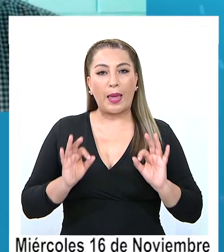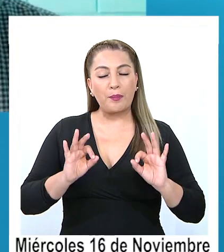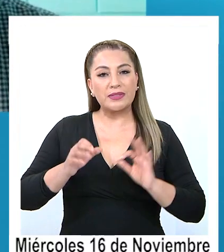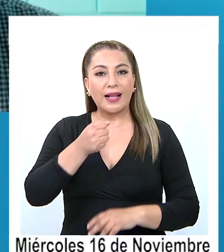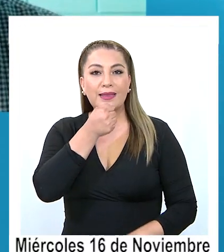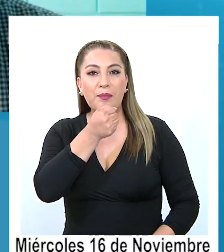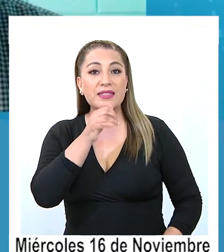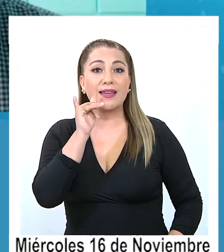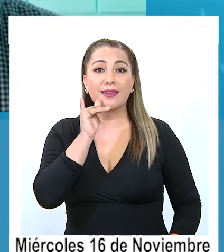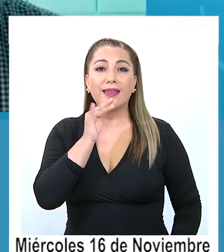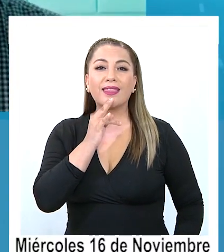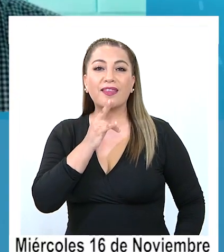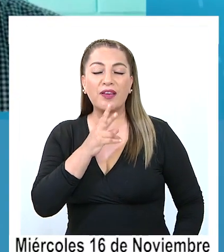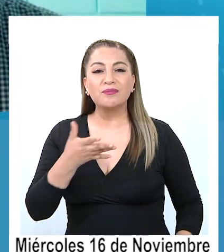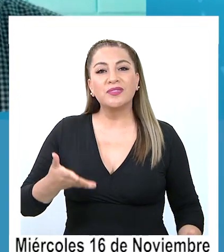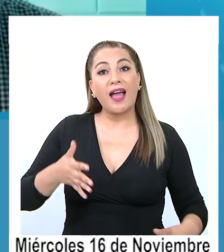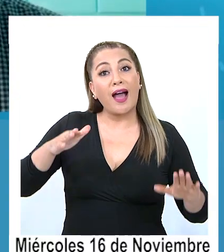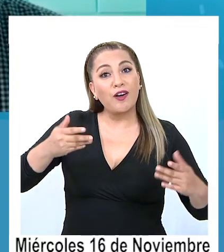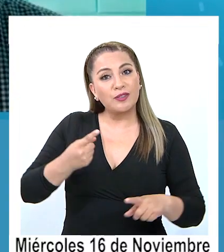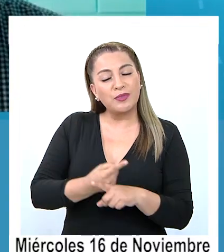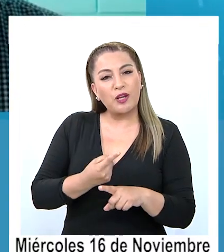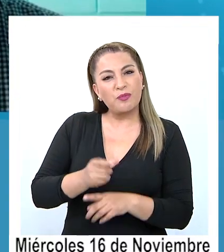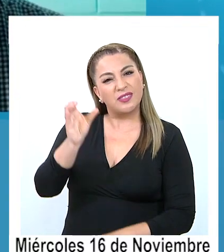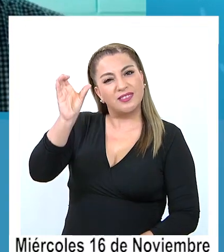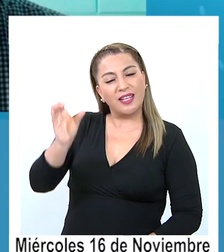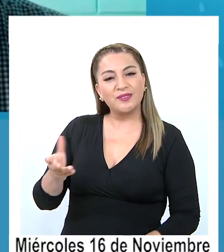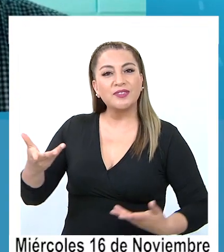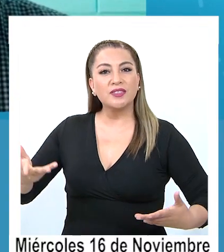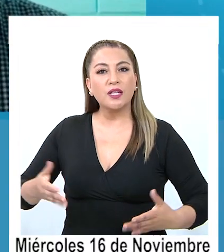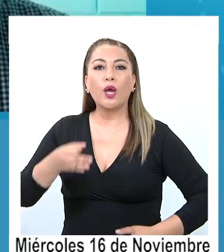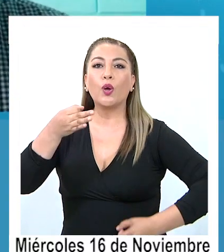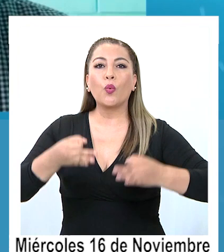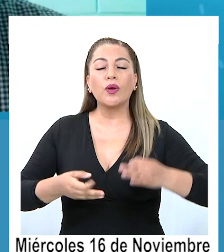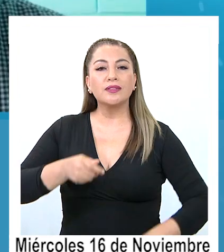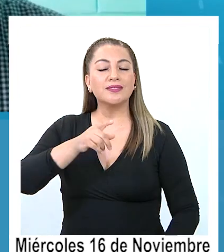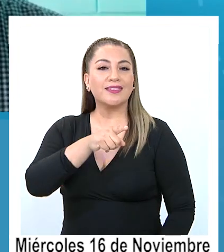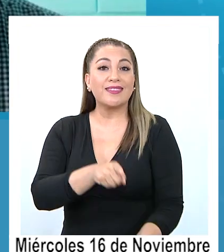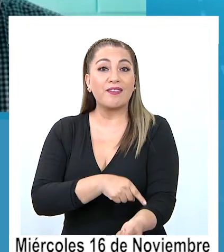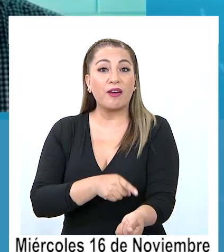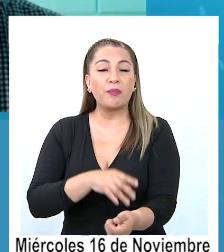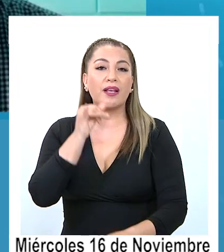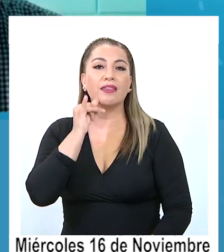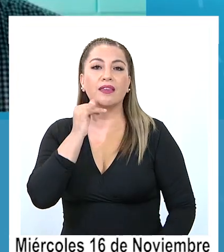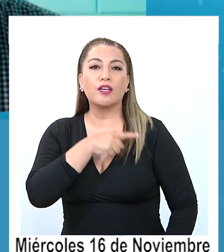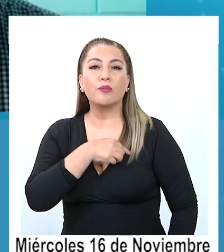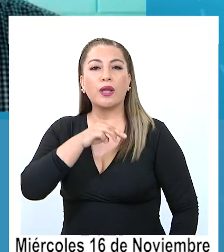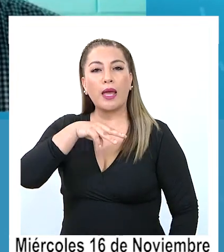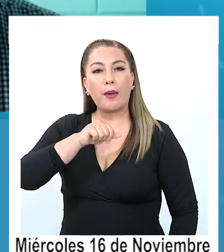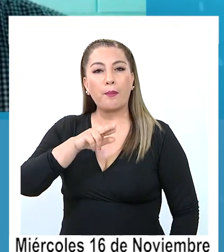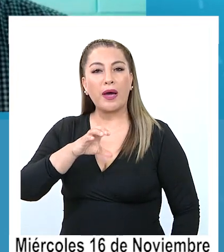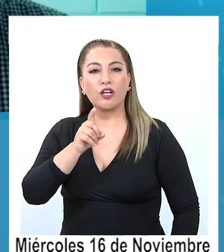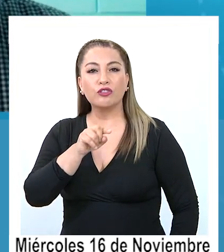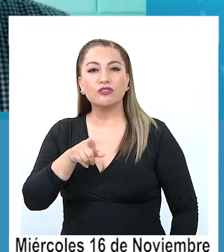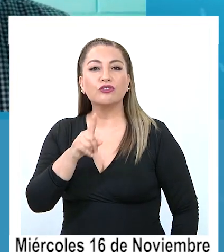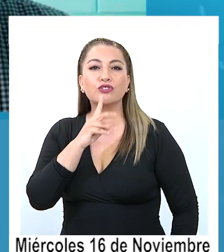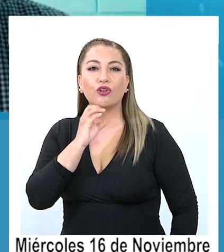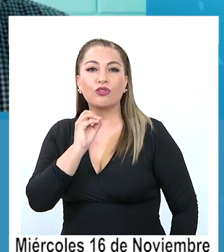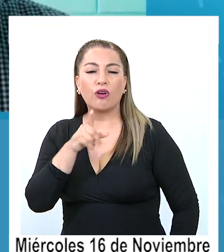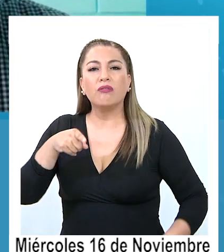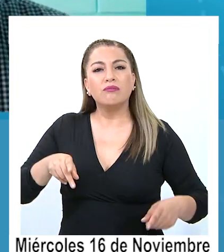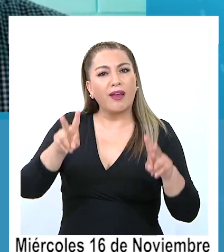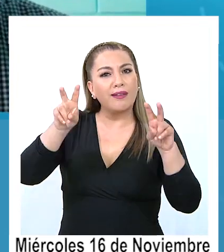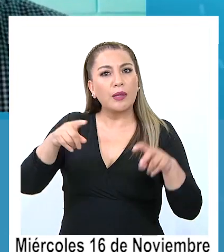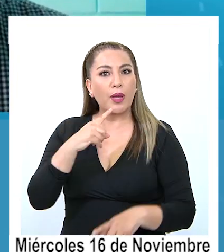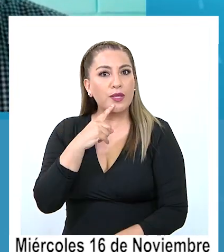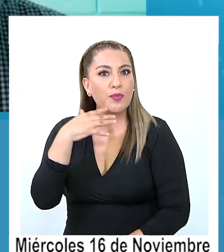Especial de prensa en Iquique Televisión en esta oportunidad para conversar con el juez de familia de Iquique, Marco Soto Lecaros, sobre